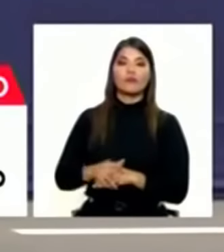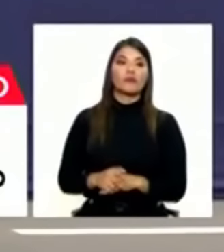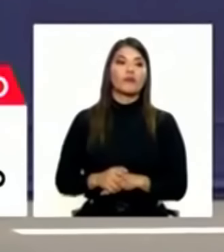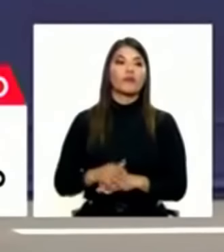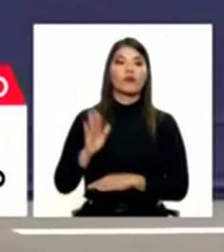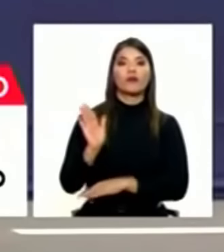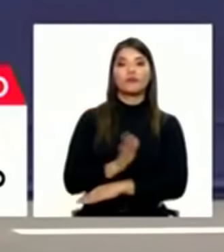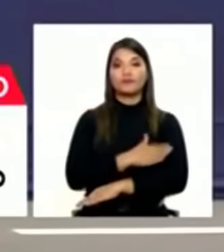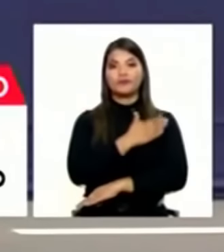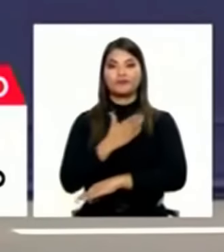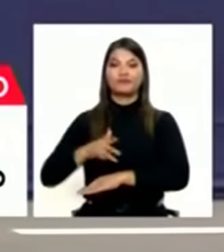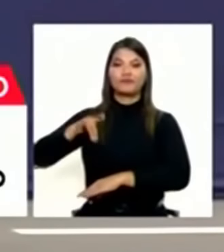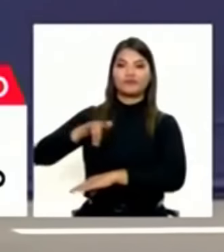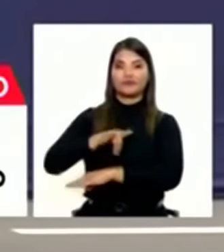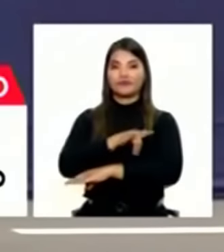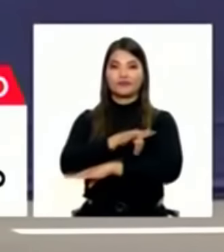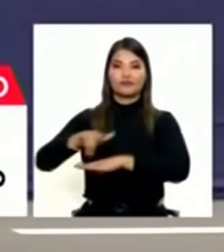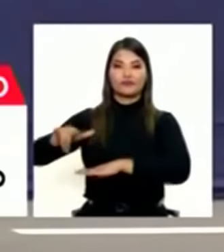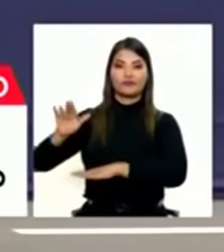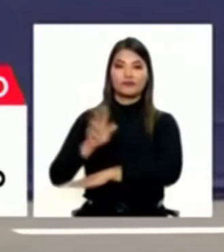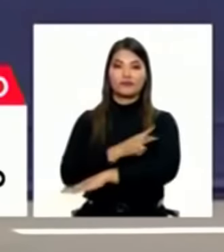de la Fuerza Aérea.